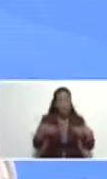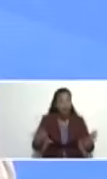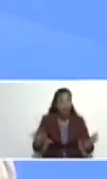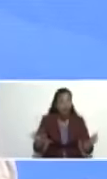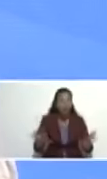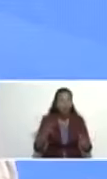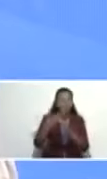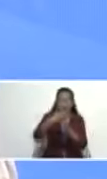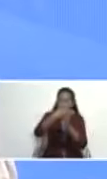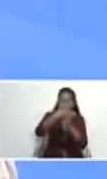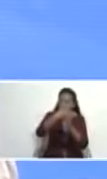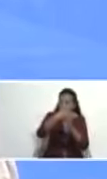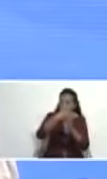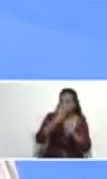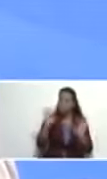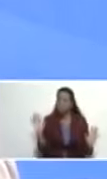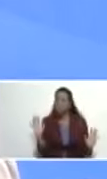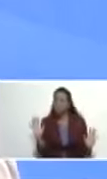de compartir,